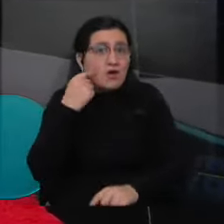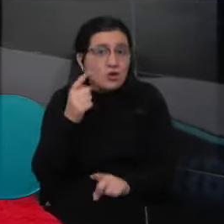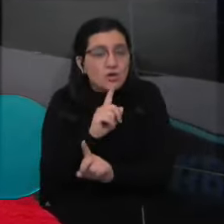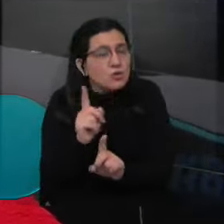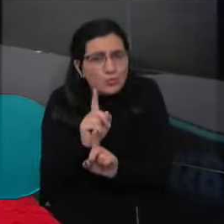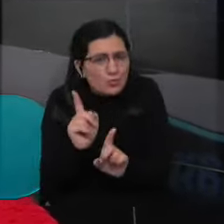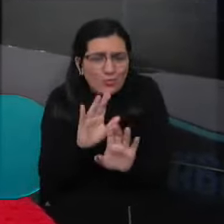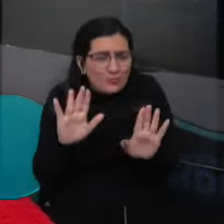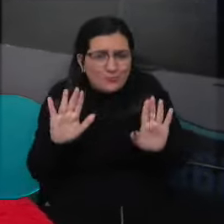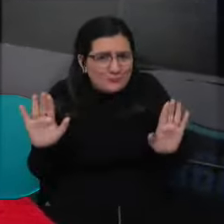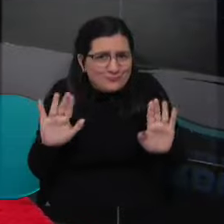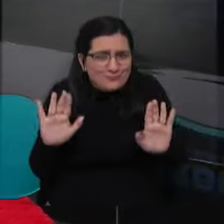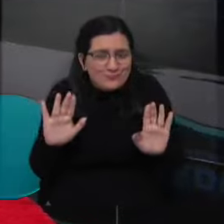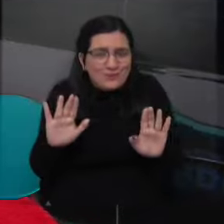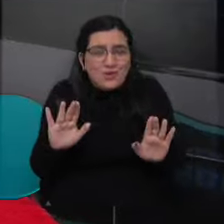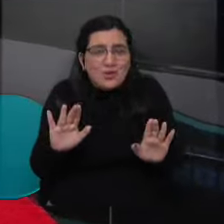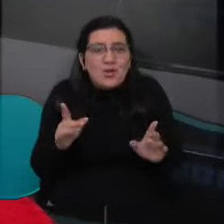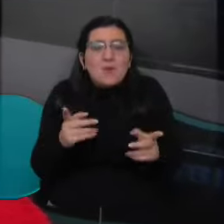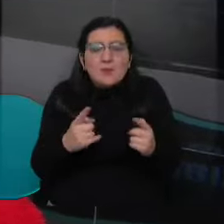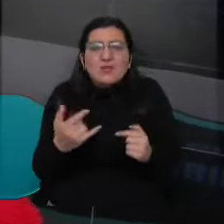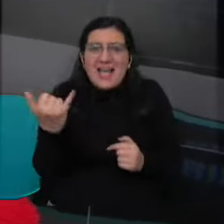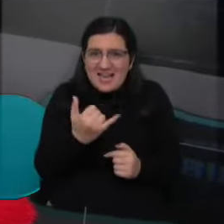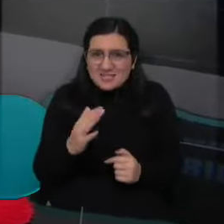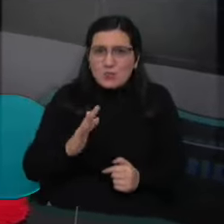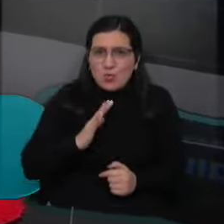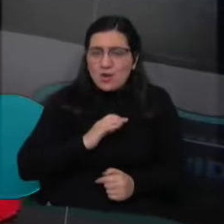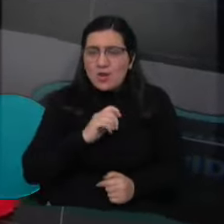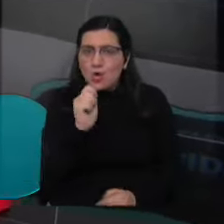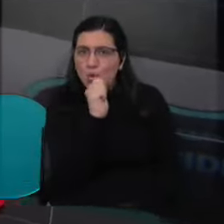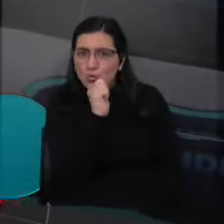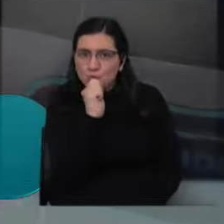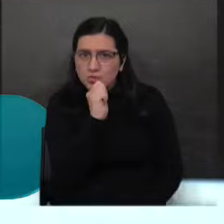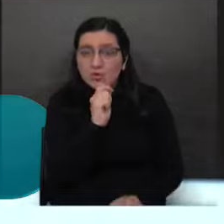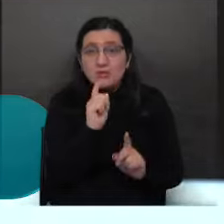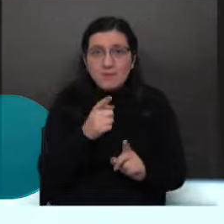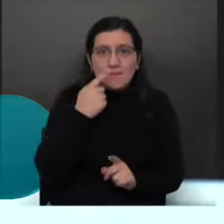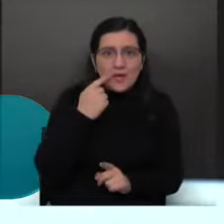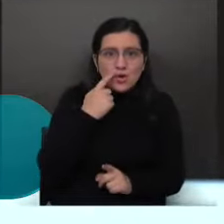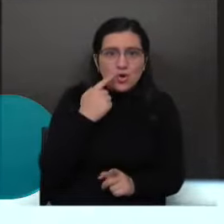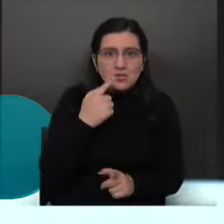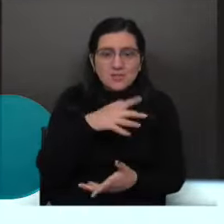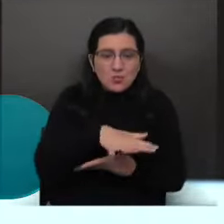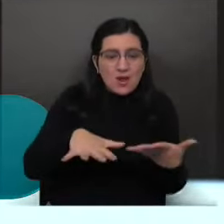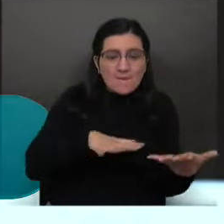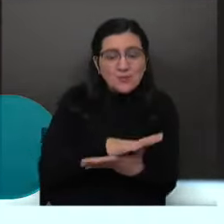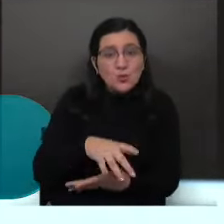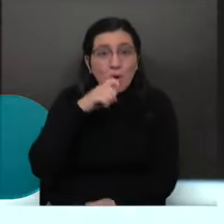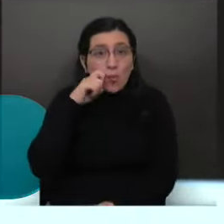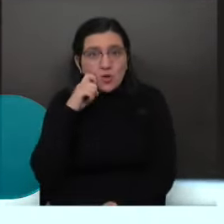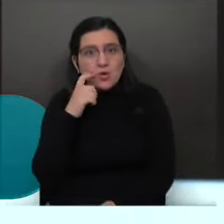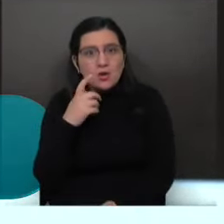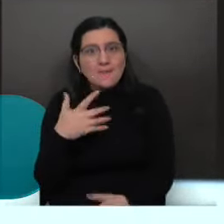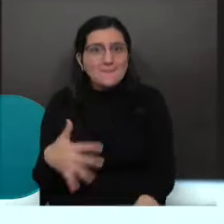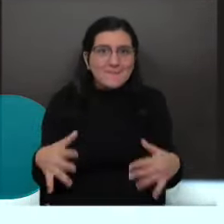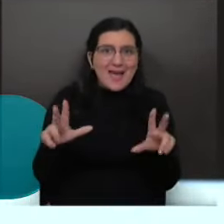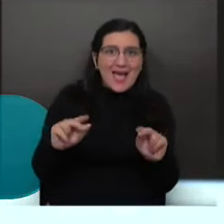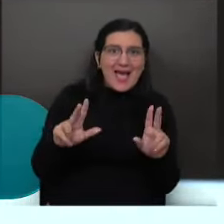ahí pero que haya mujeres conduciendo y conduciendo varones en un ámbito masculino es